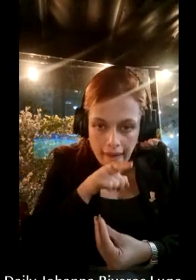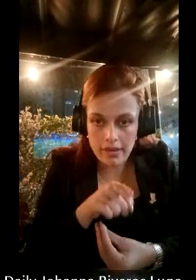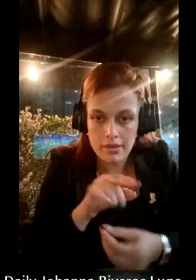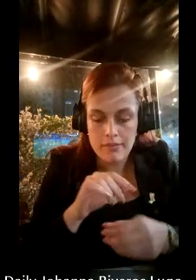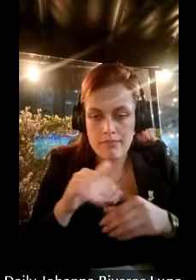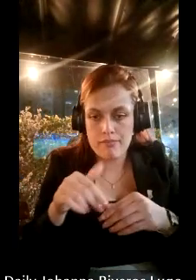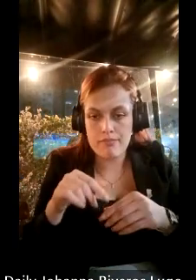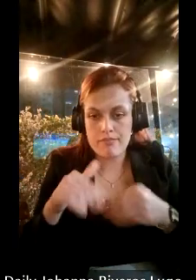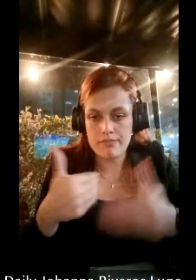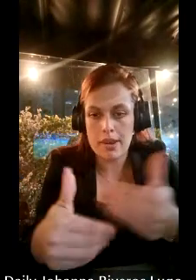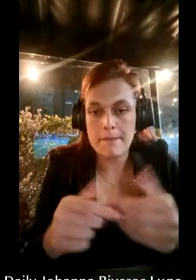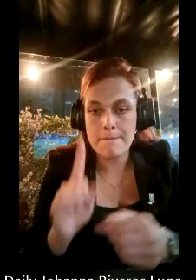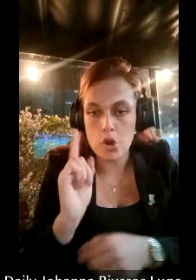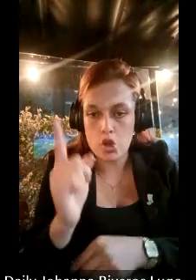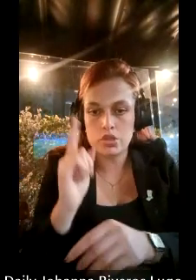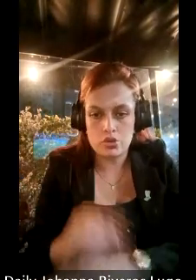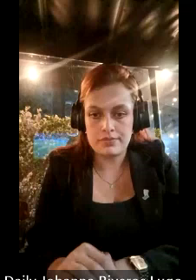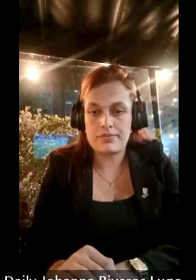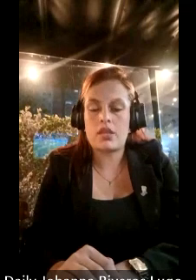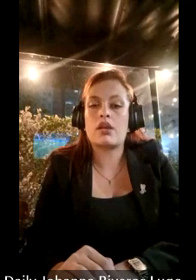Entonces, como podemos ver en la imagen,